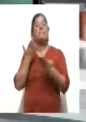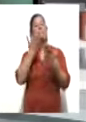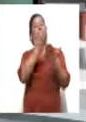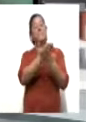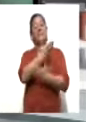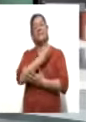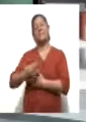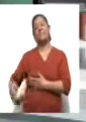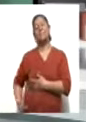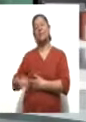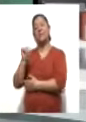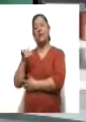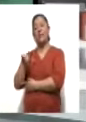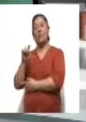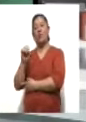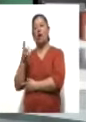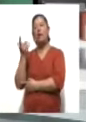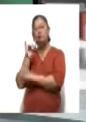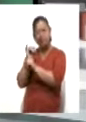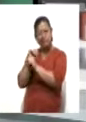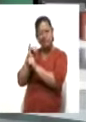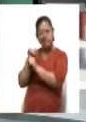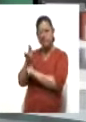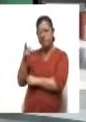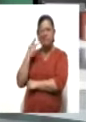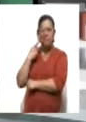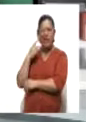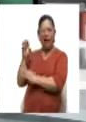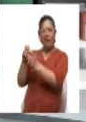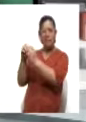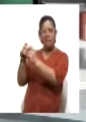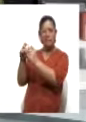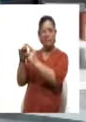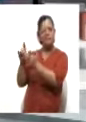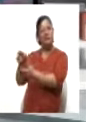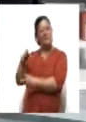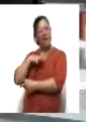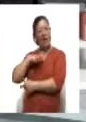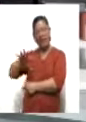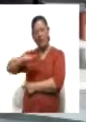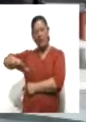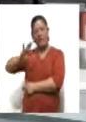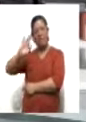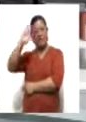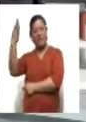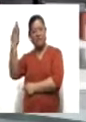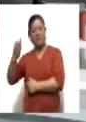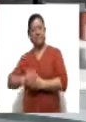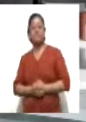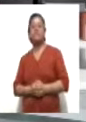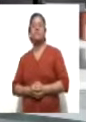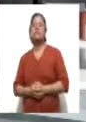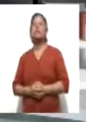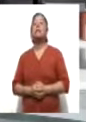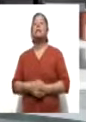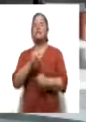Obrador indagar informe politiquero de la Auditoría Superior de la Federación. En información